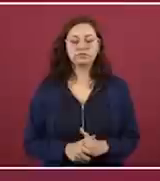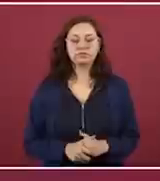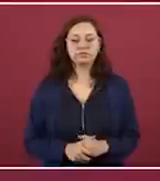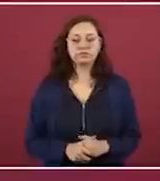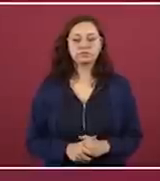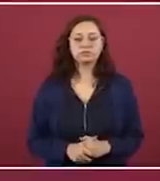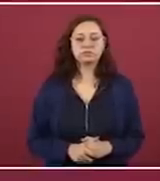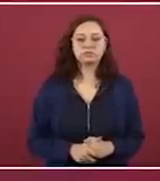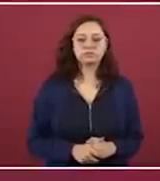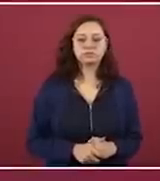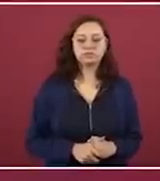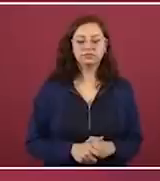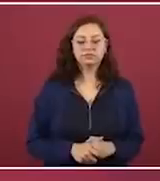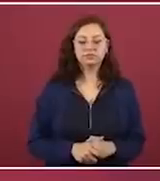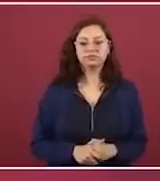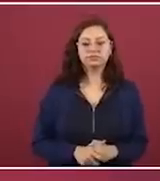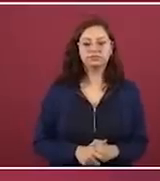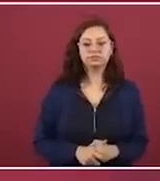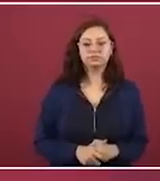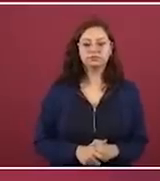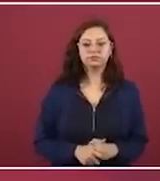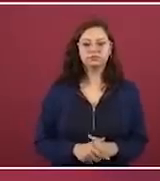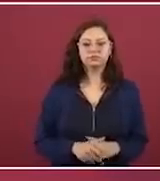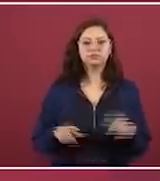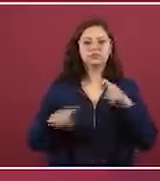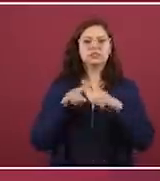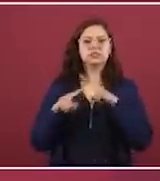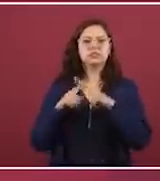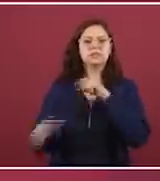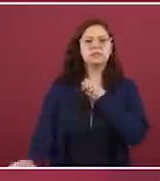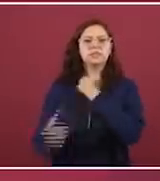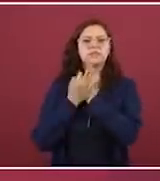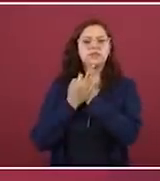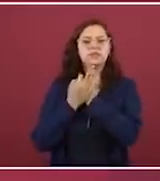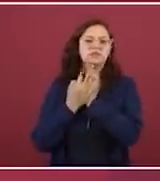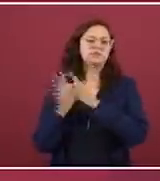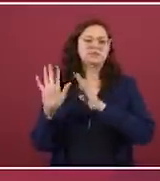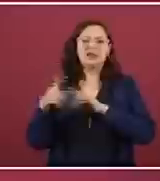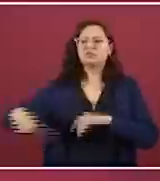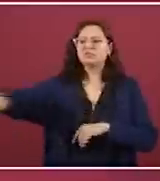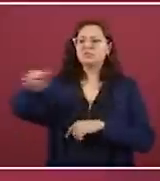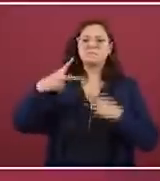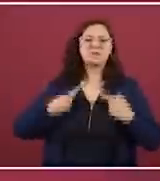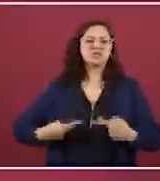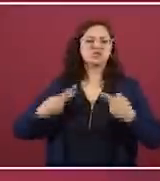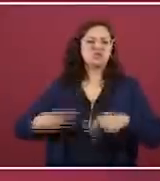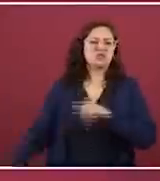¿Quién nos defiende? La gente,